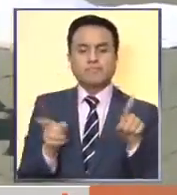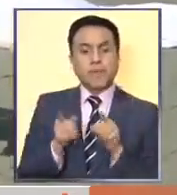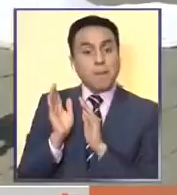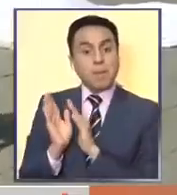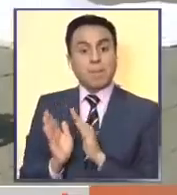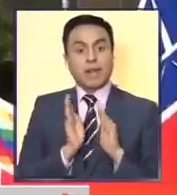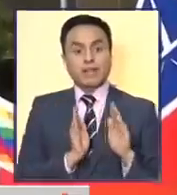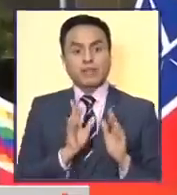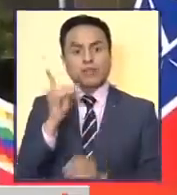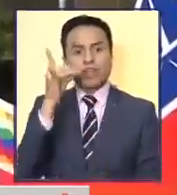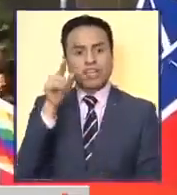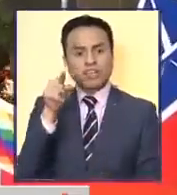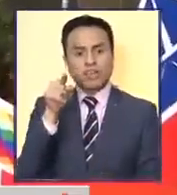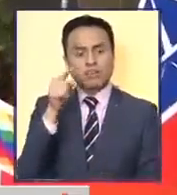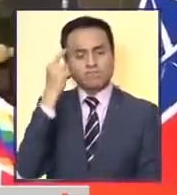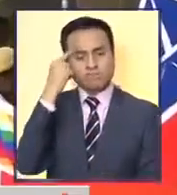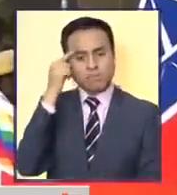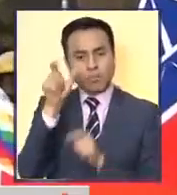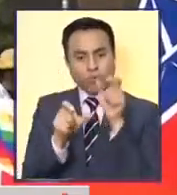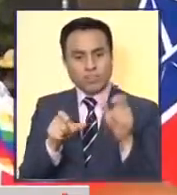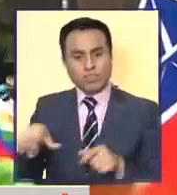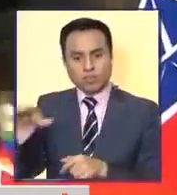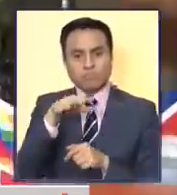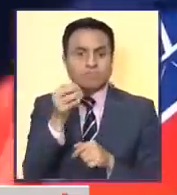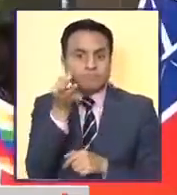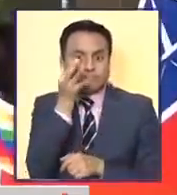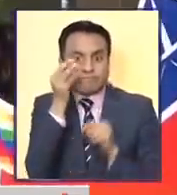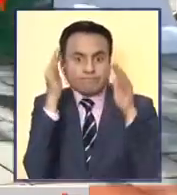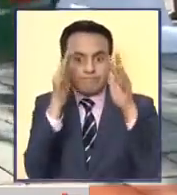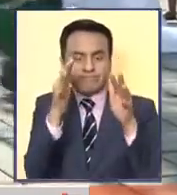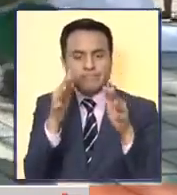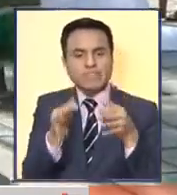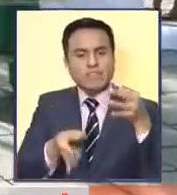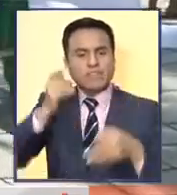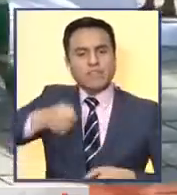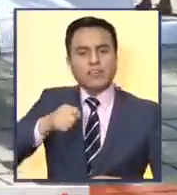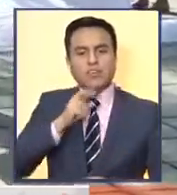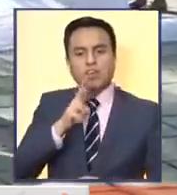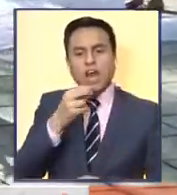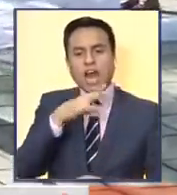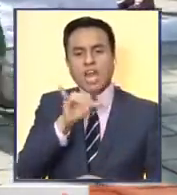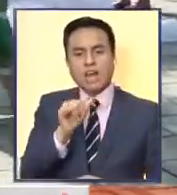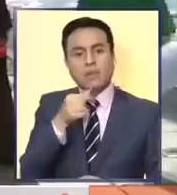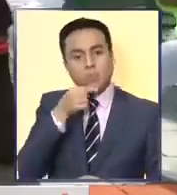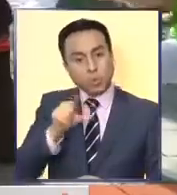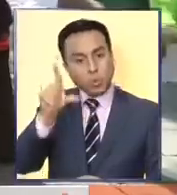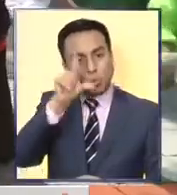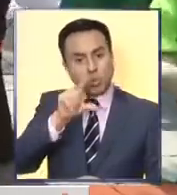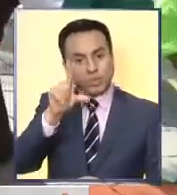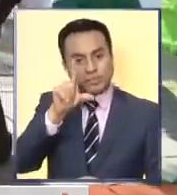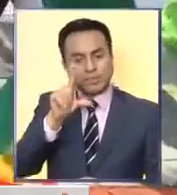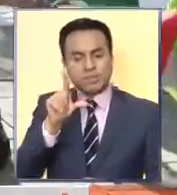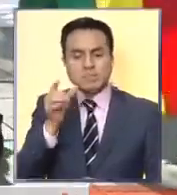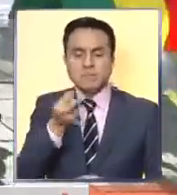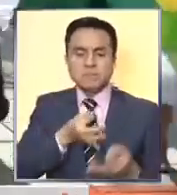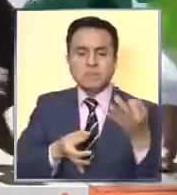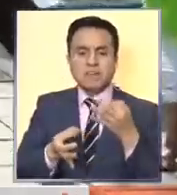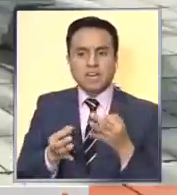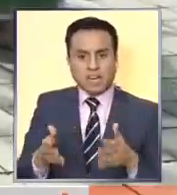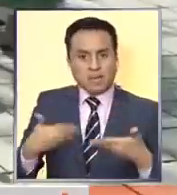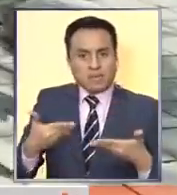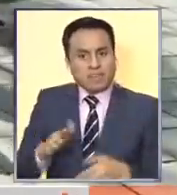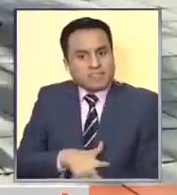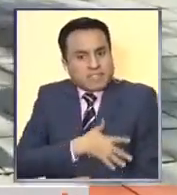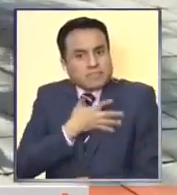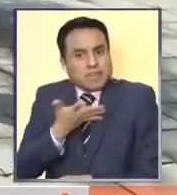Preparativos en Bolivia para mantener a la población atenta al fallo de la Corte de La Haya de este lunes, dicen hay que avivar el